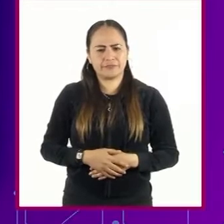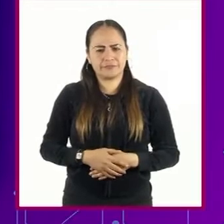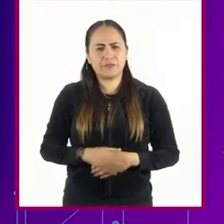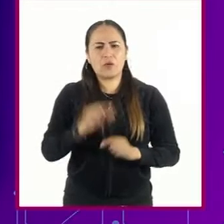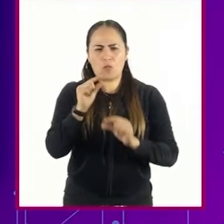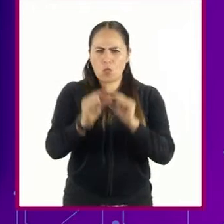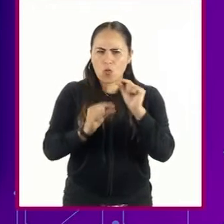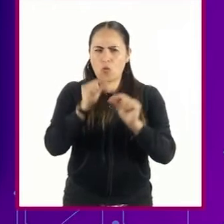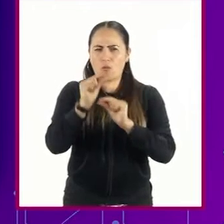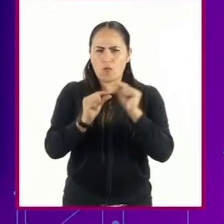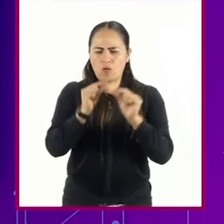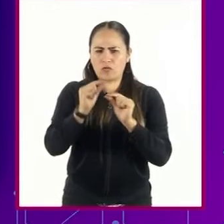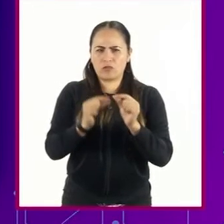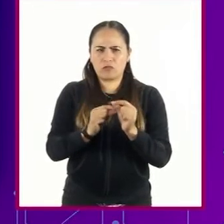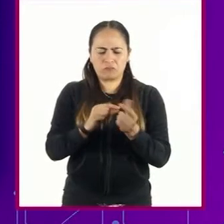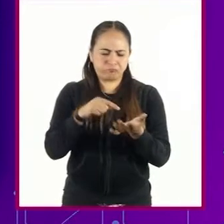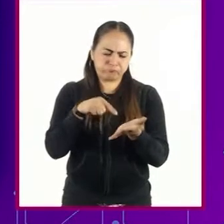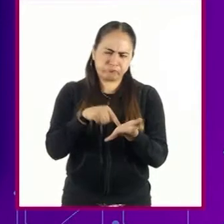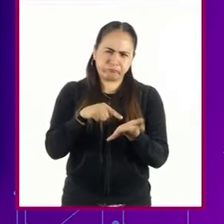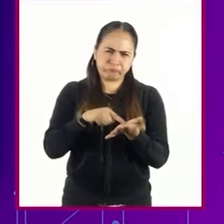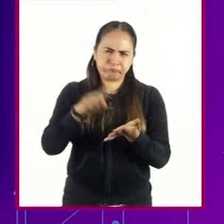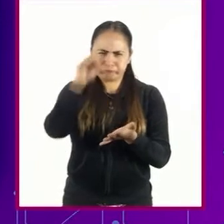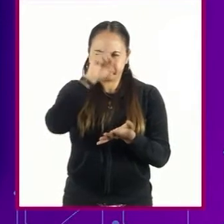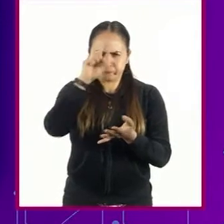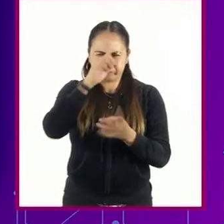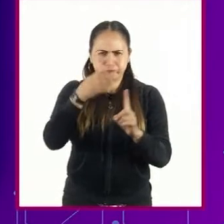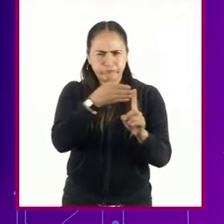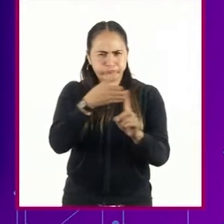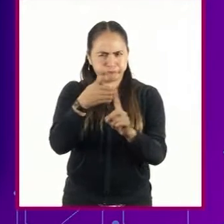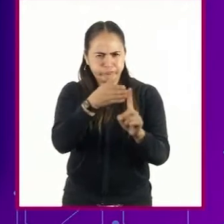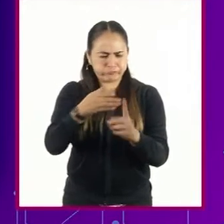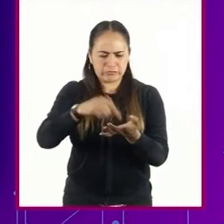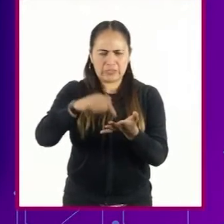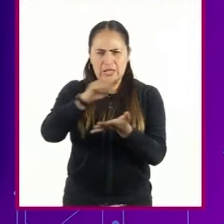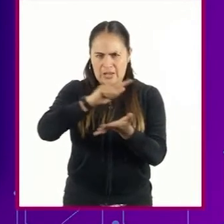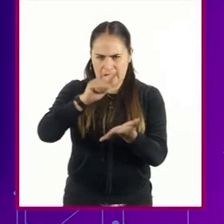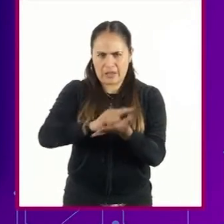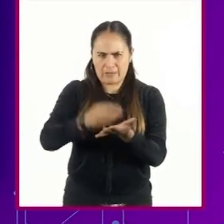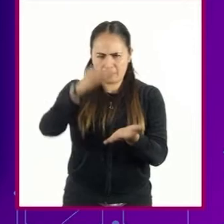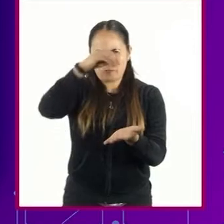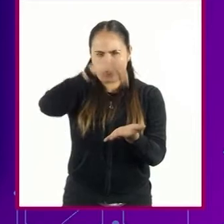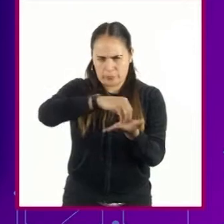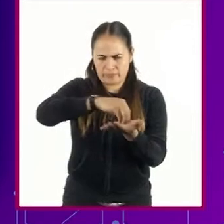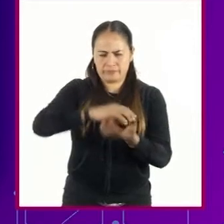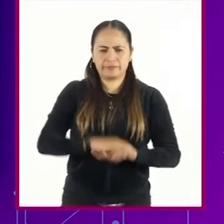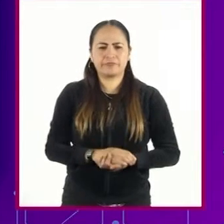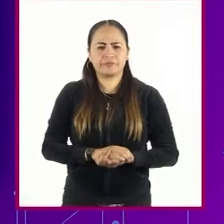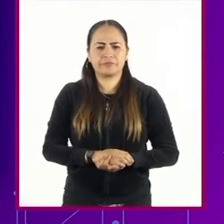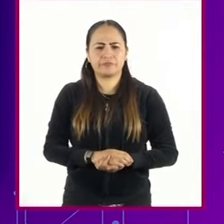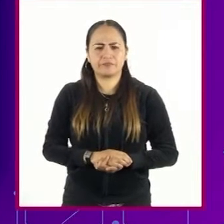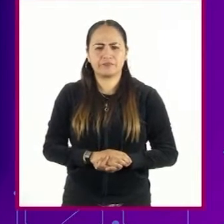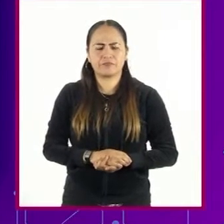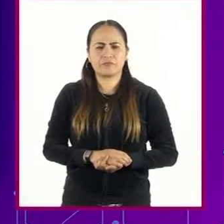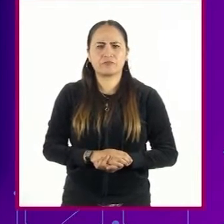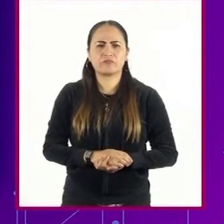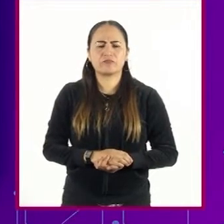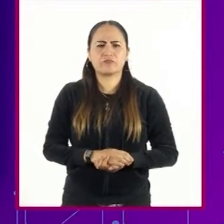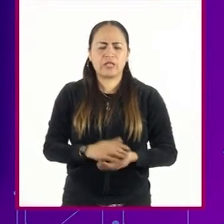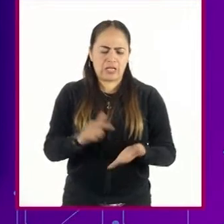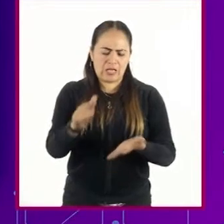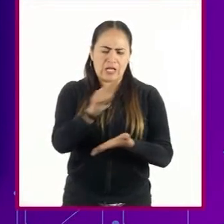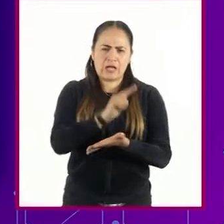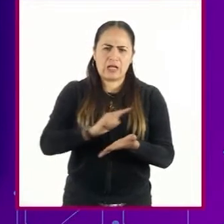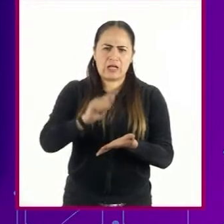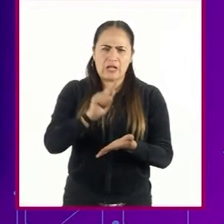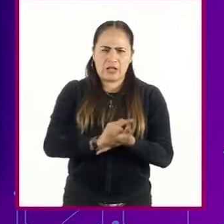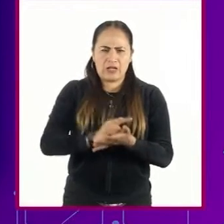van forjando un camino, digamos, para seguir. Las leyes no son más que una dosificación, digamos, de